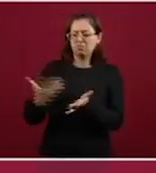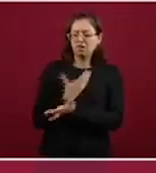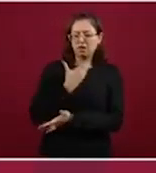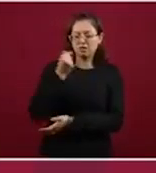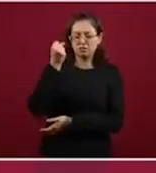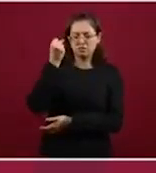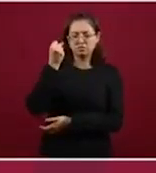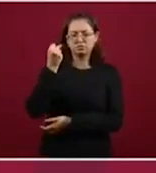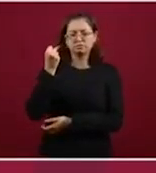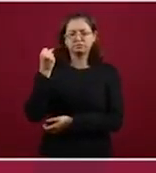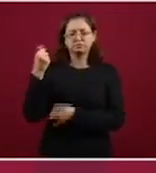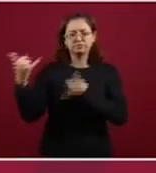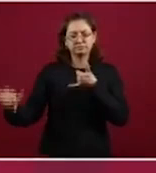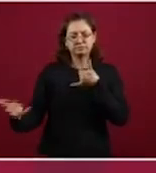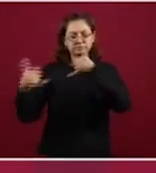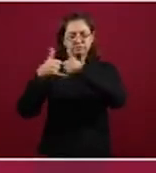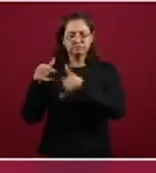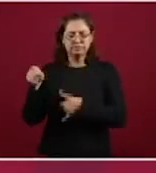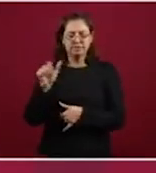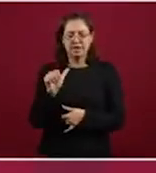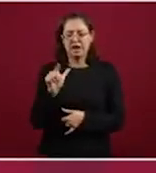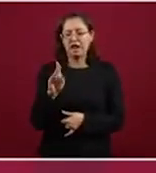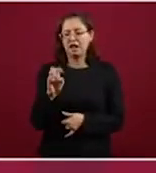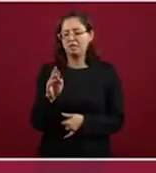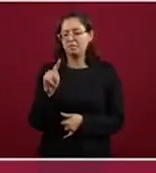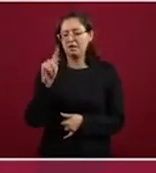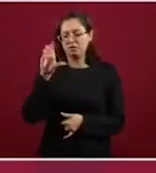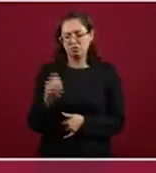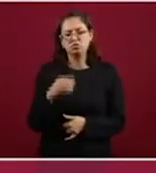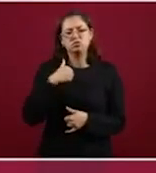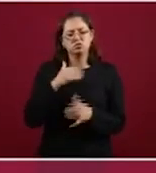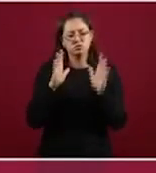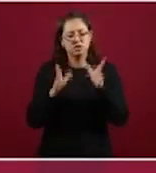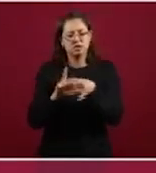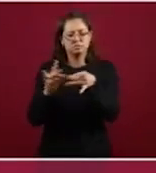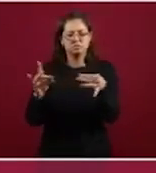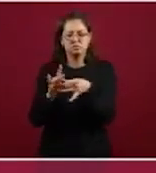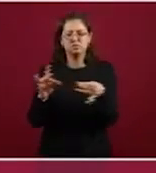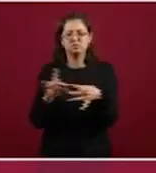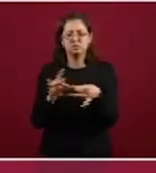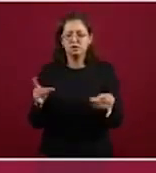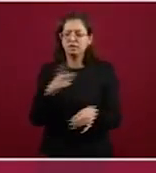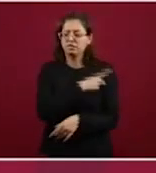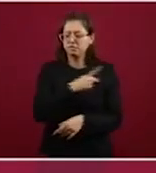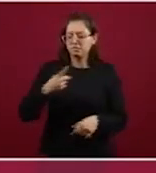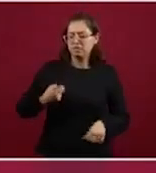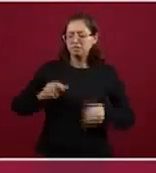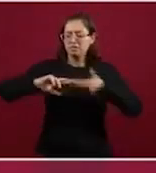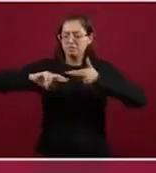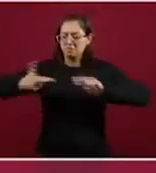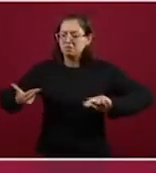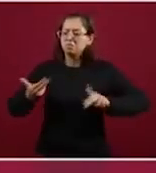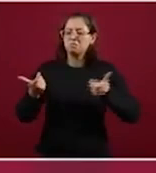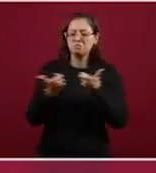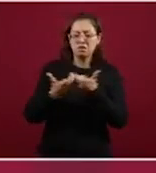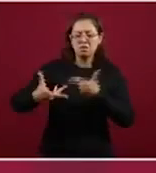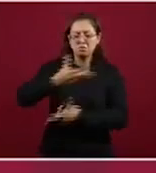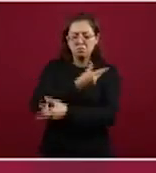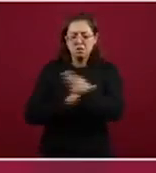al presidente alberto fernández vamos a mejorar nuestras relaciones económicas y